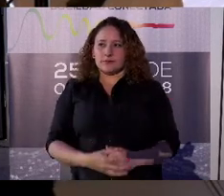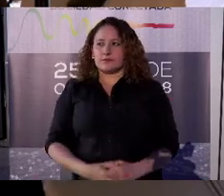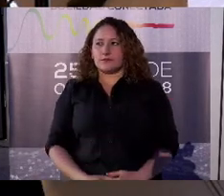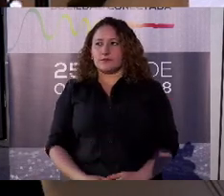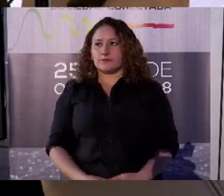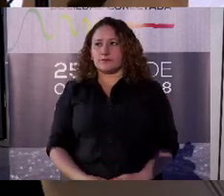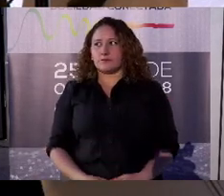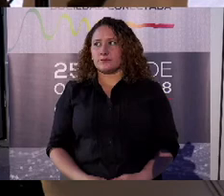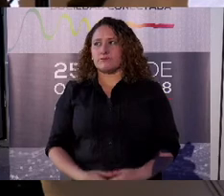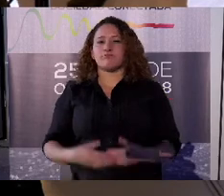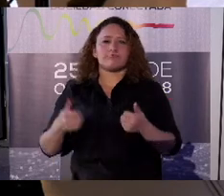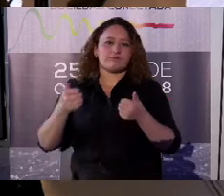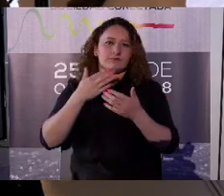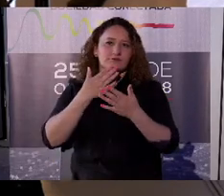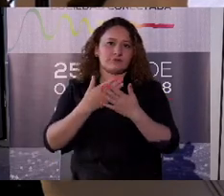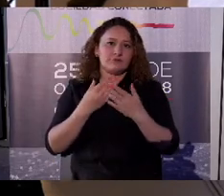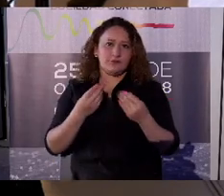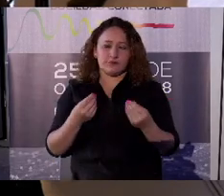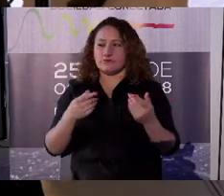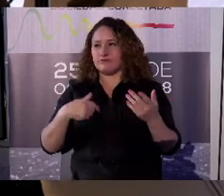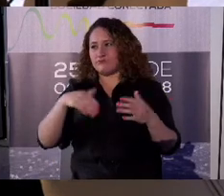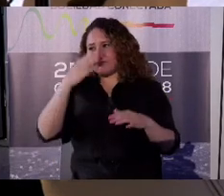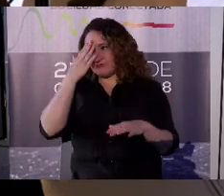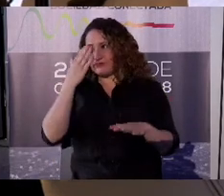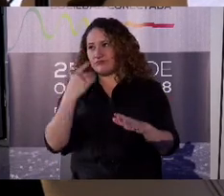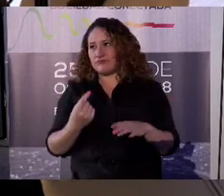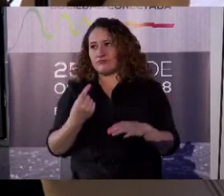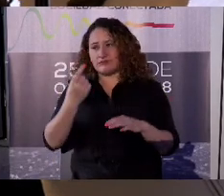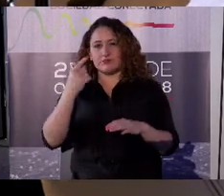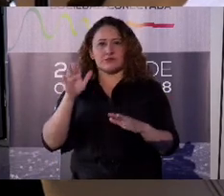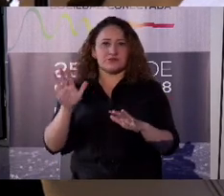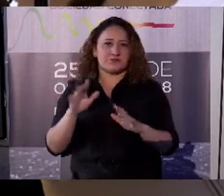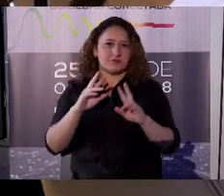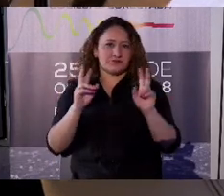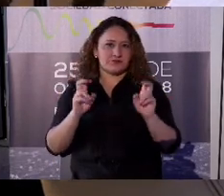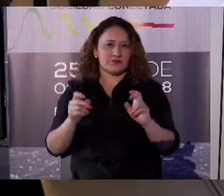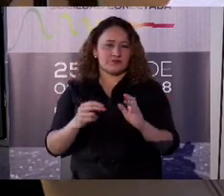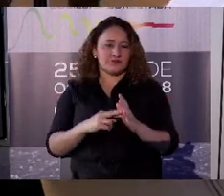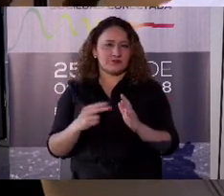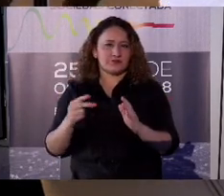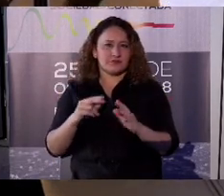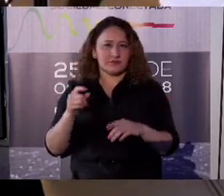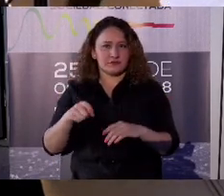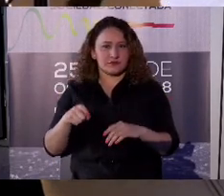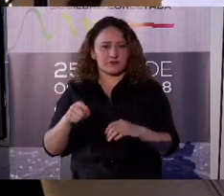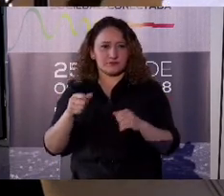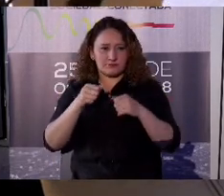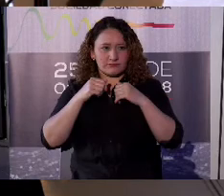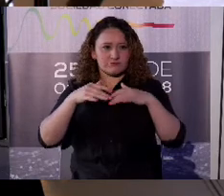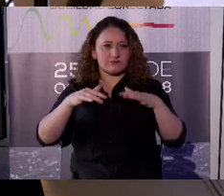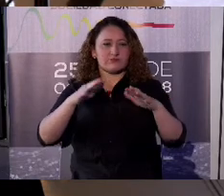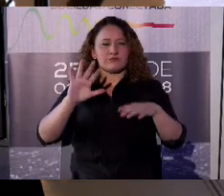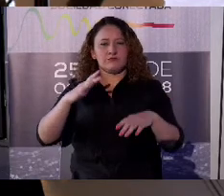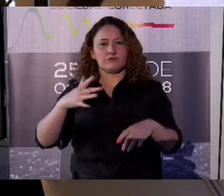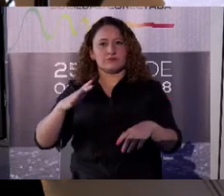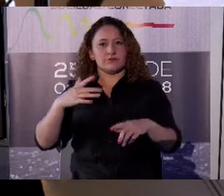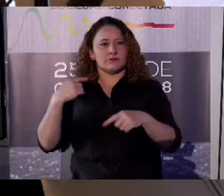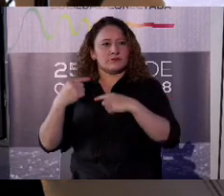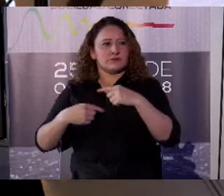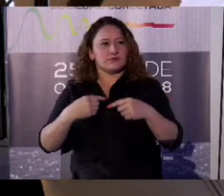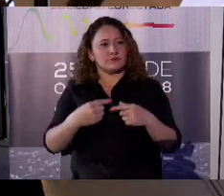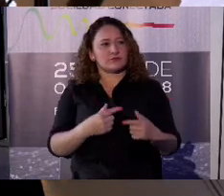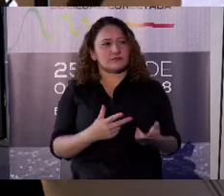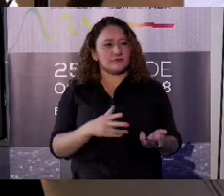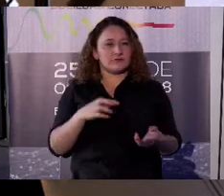Bueno, muchas gracias, José. Ya vimos un poco las condiciones de política, las condiciones técnicas que necesita el despliegue de quinta generación.